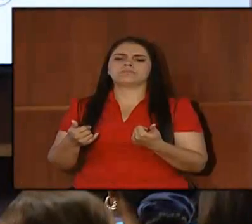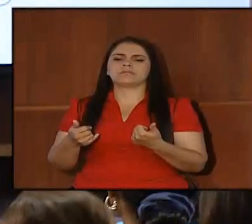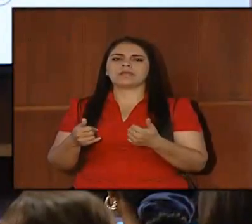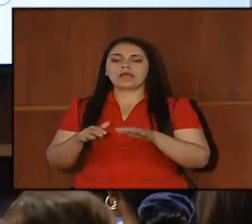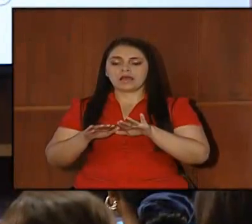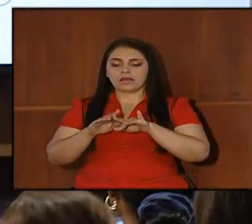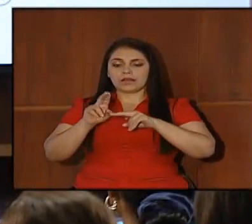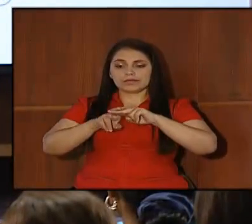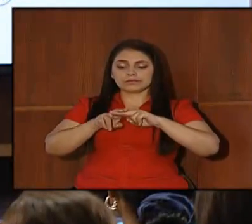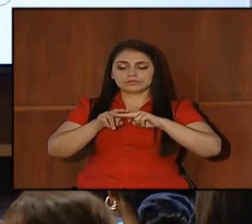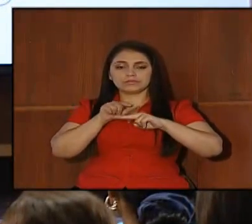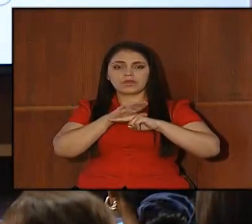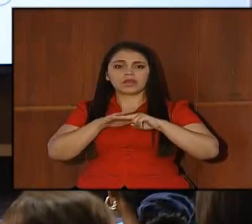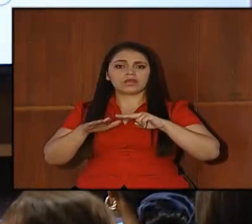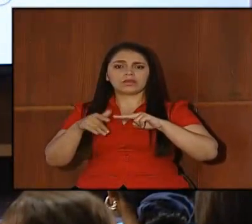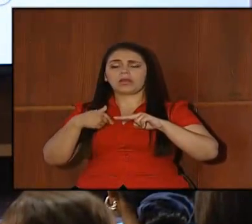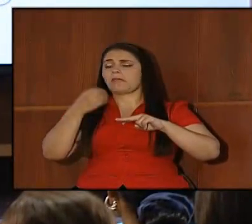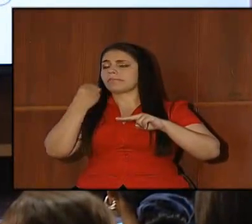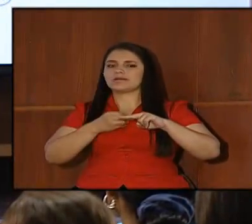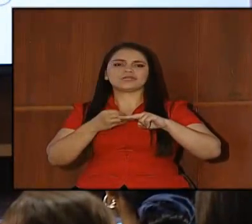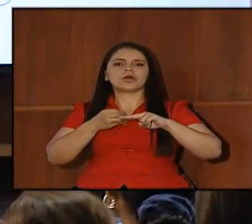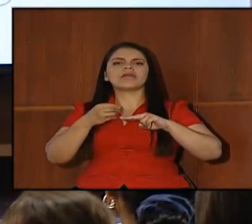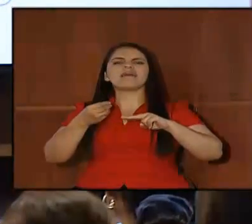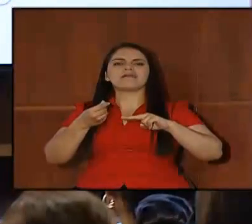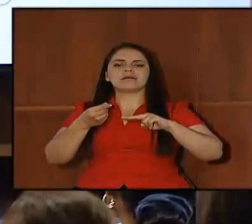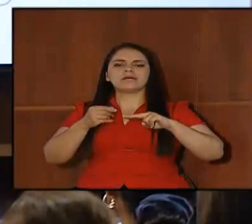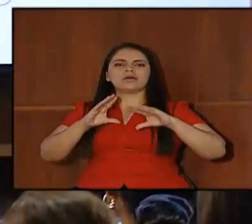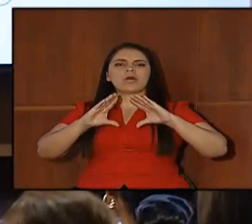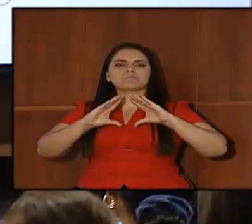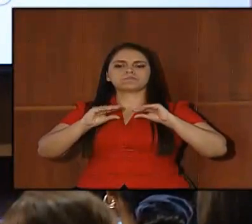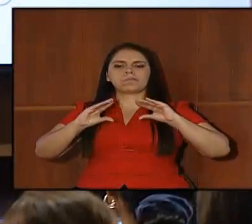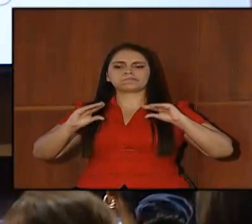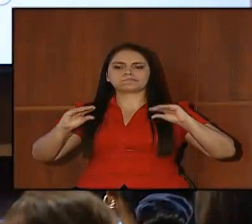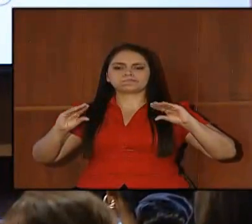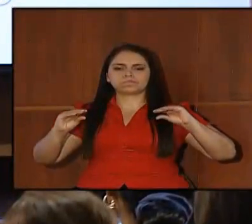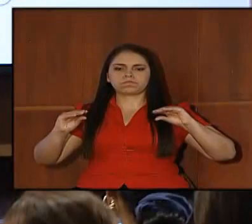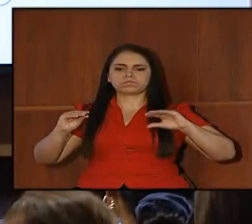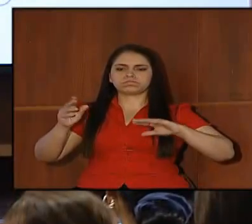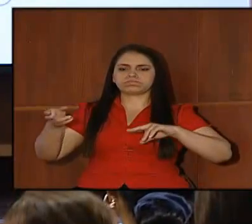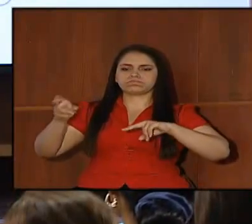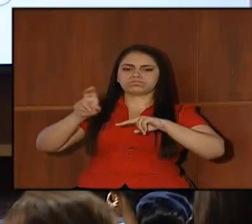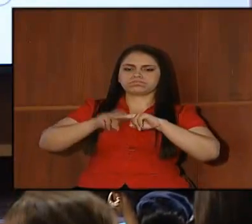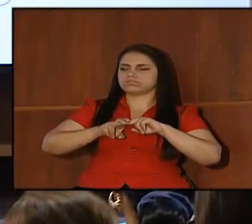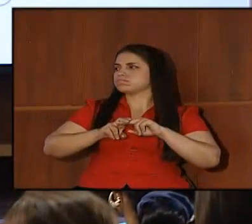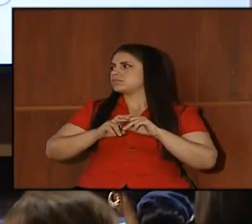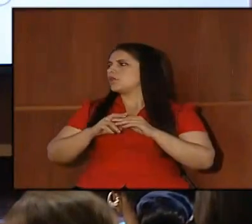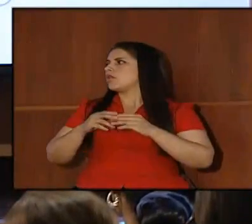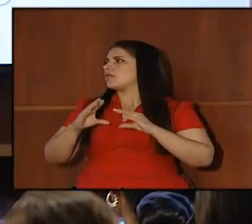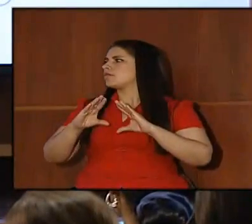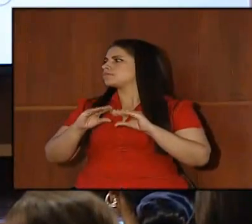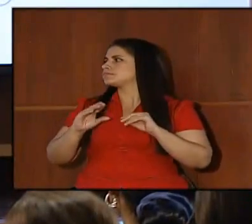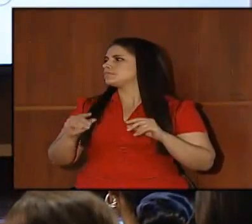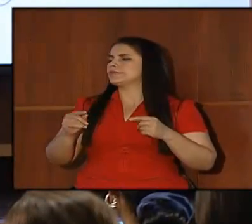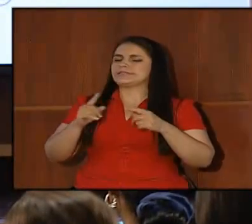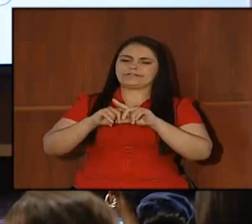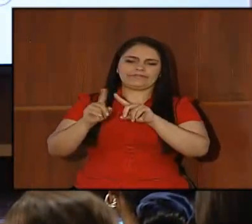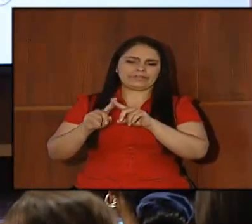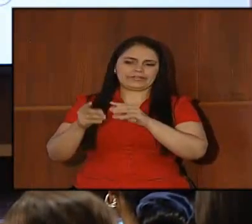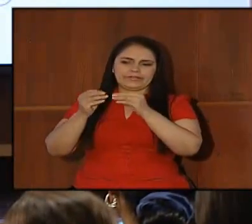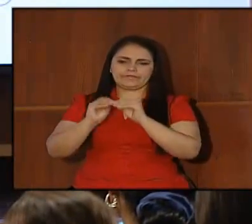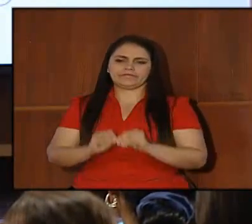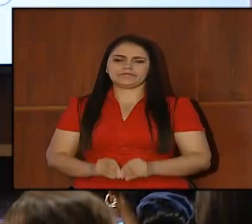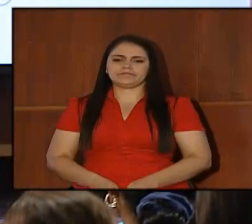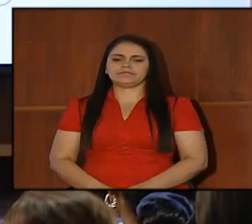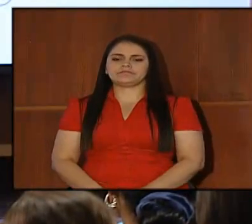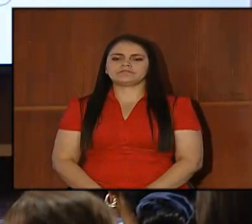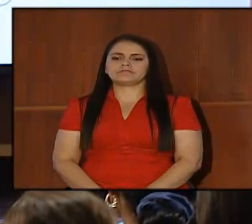donde el paciente está sentado o está apoyado. ¿Qué podemos utilizar? Almohaditas, cojines, ¿sí?